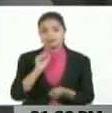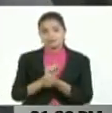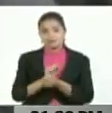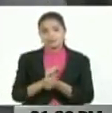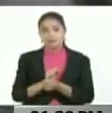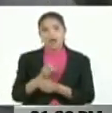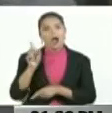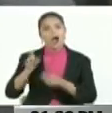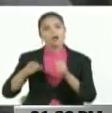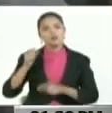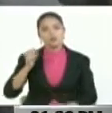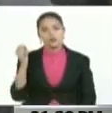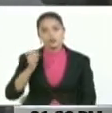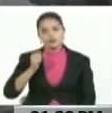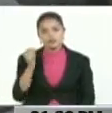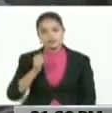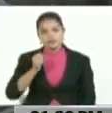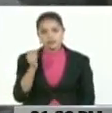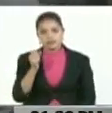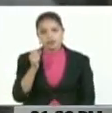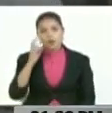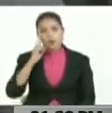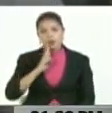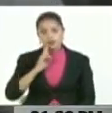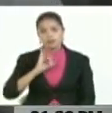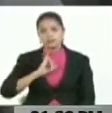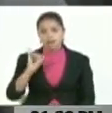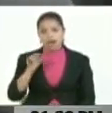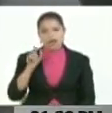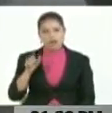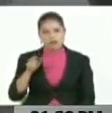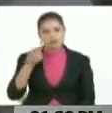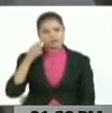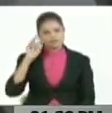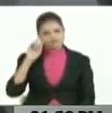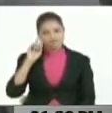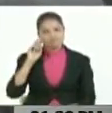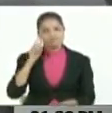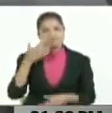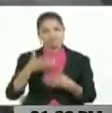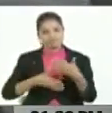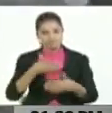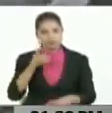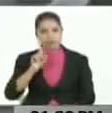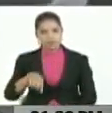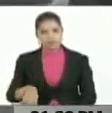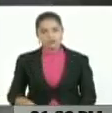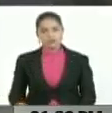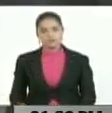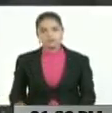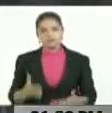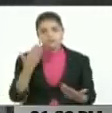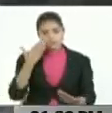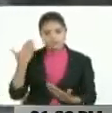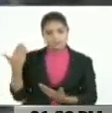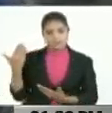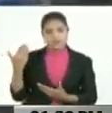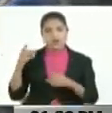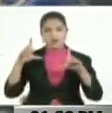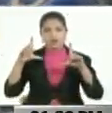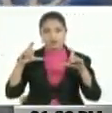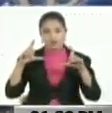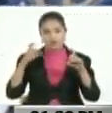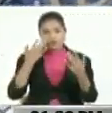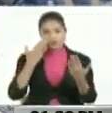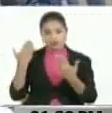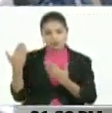unos funcionarios de la Policía del Estado que también estaban cometiendo actos vandálicos. Aquí tenemos la